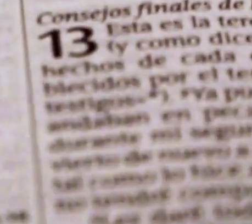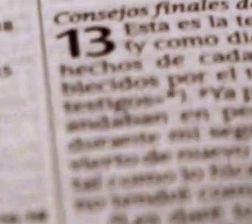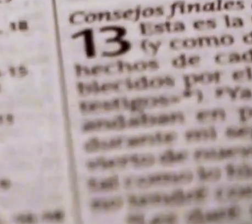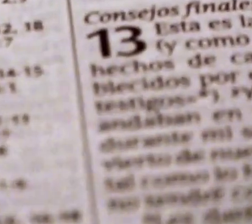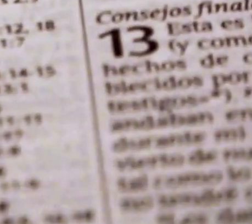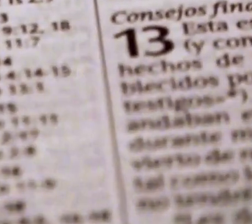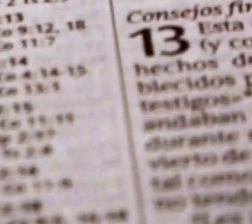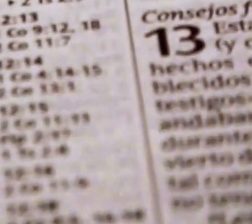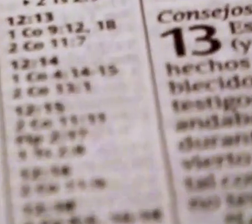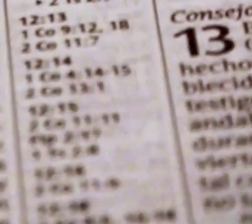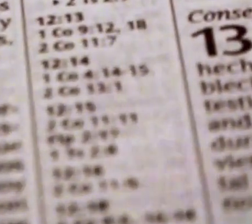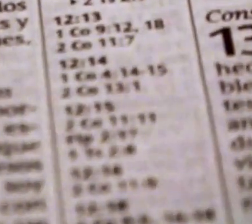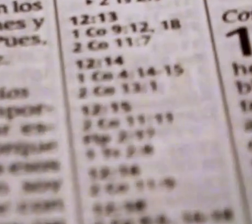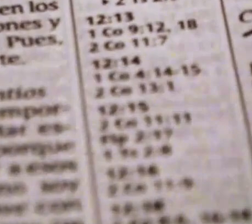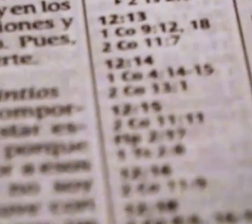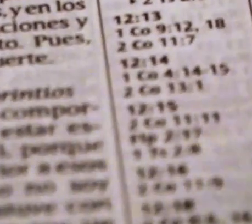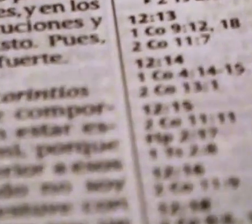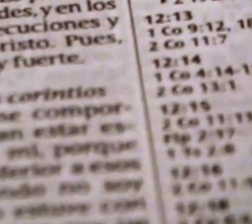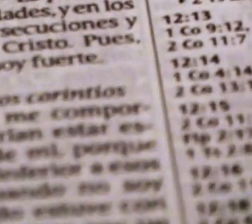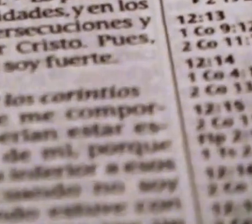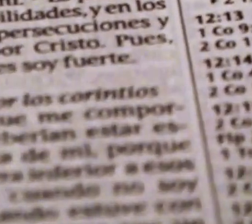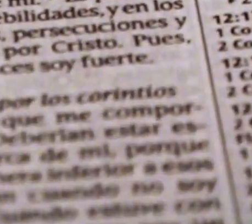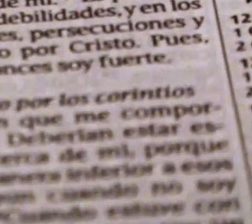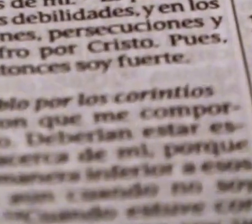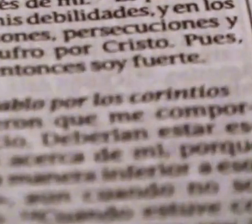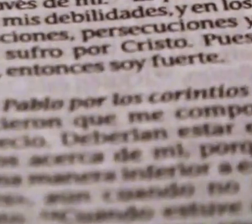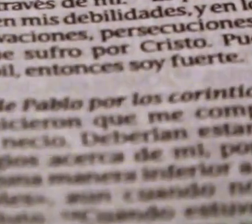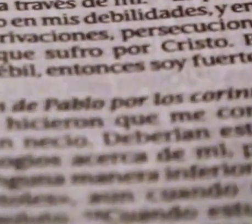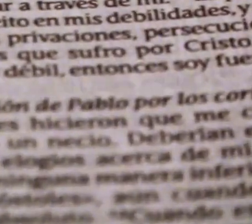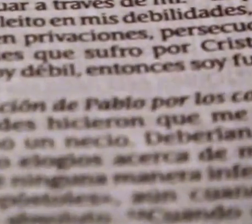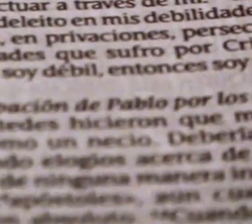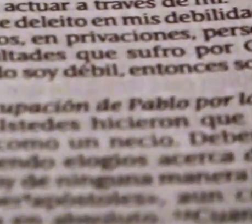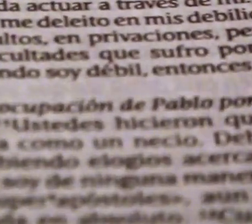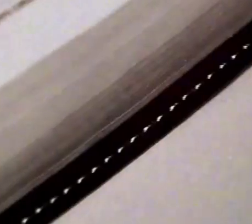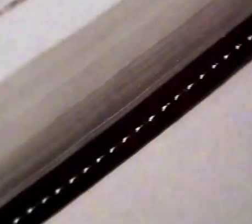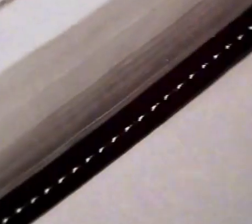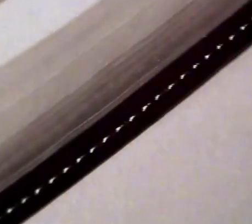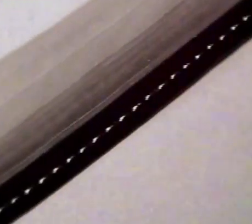creo en ti. Eres más que mi vida.